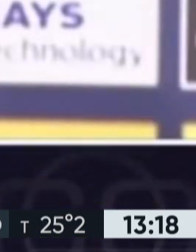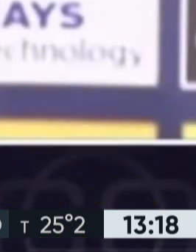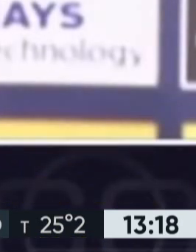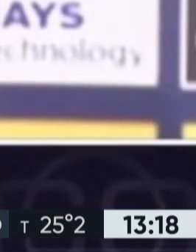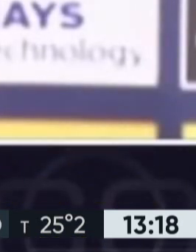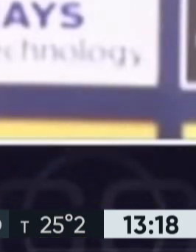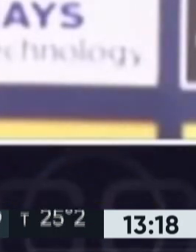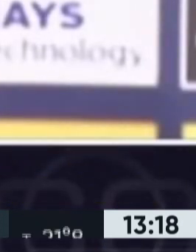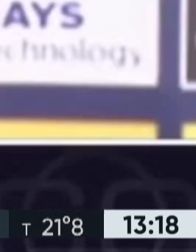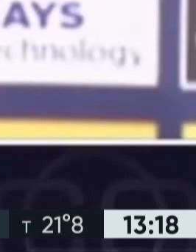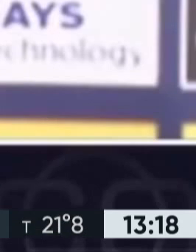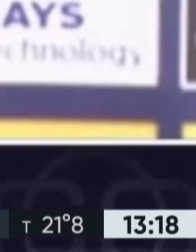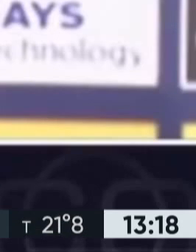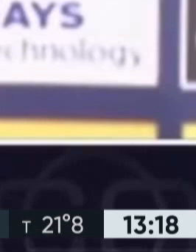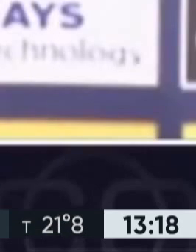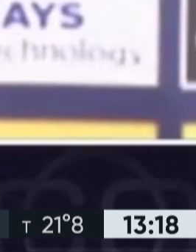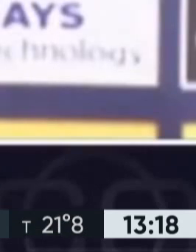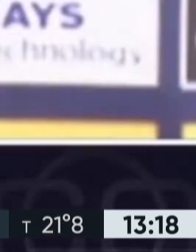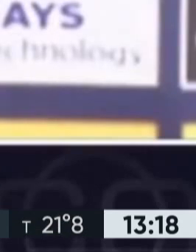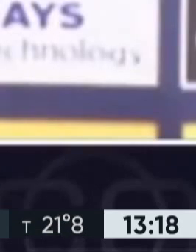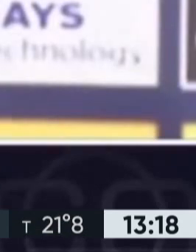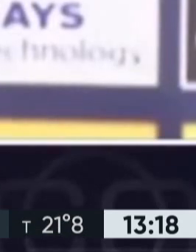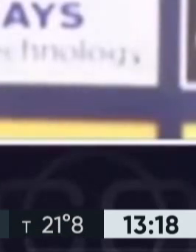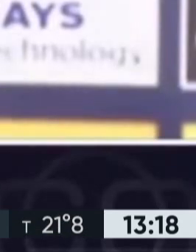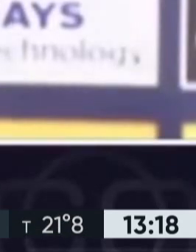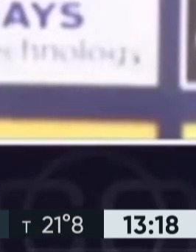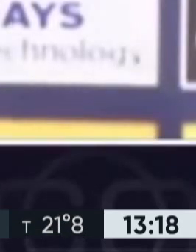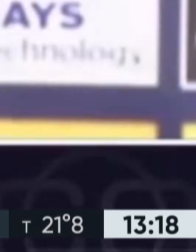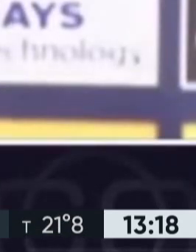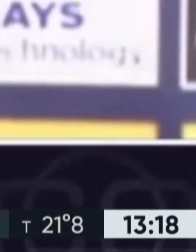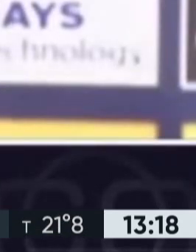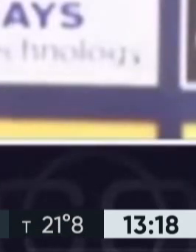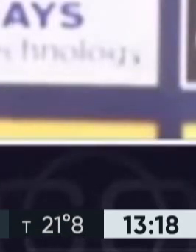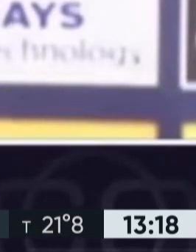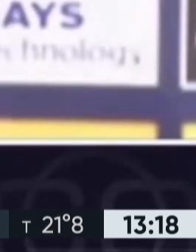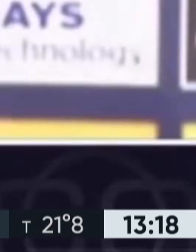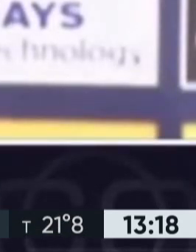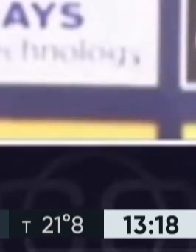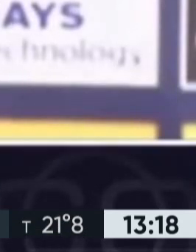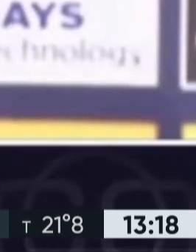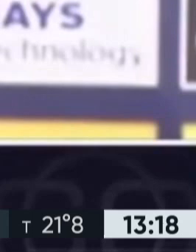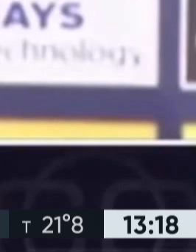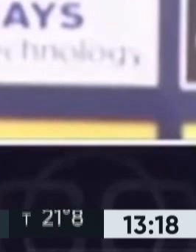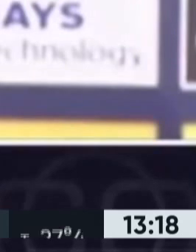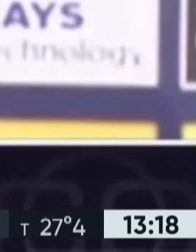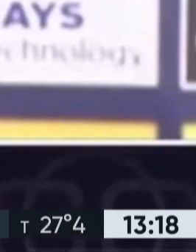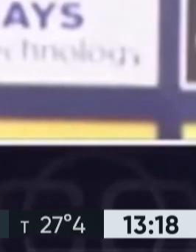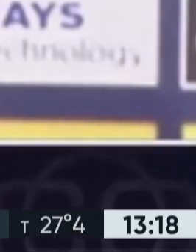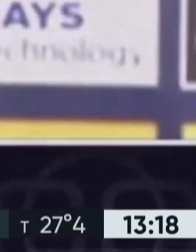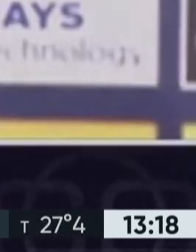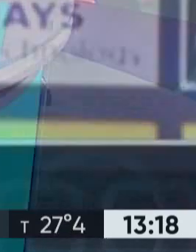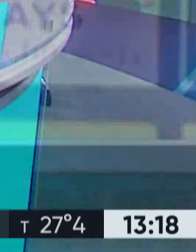but I am personally, and we are really pleased to have this talent player, a young player, for the next years.